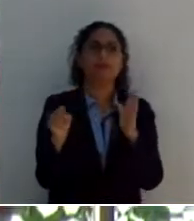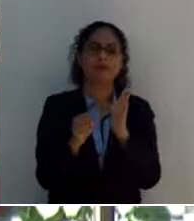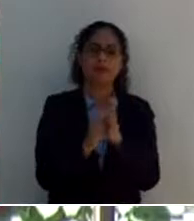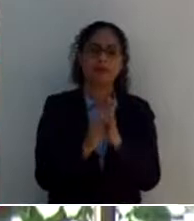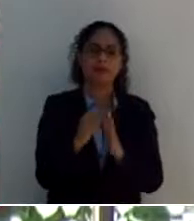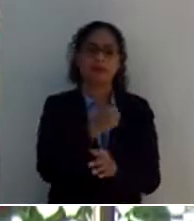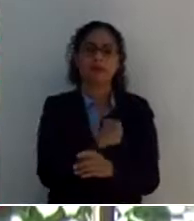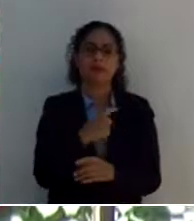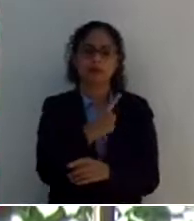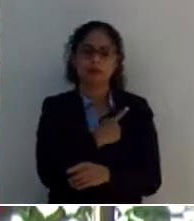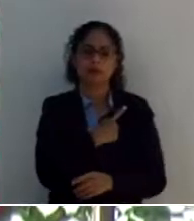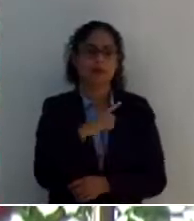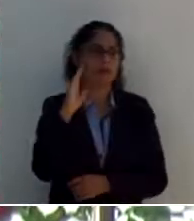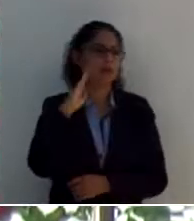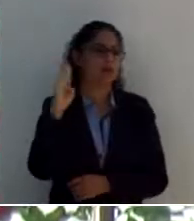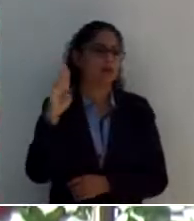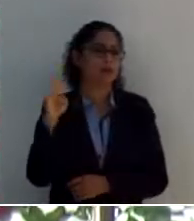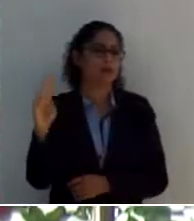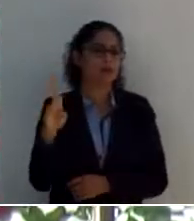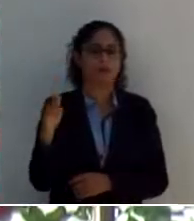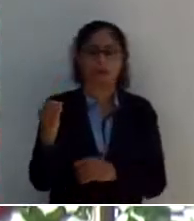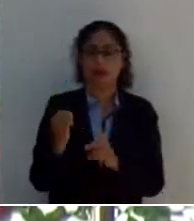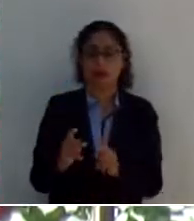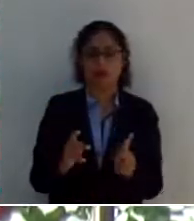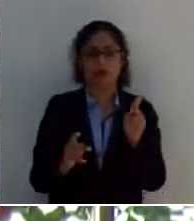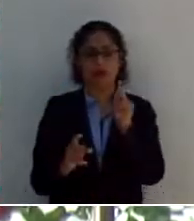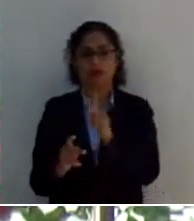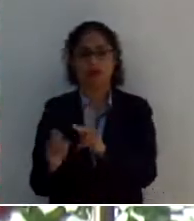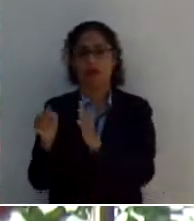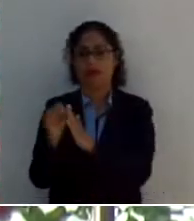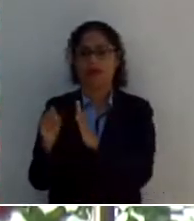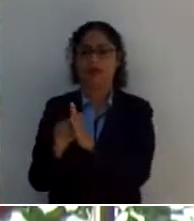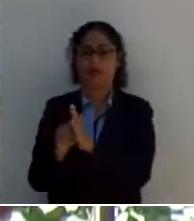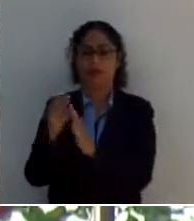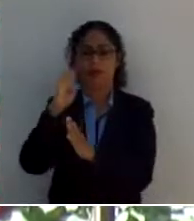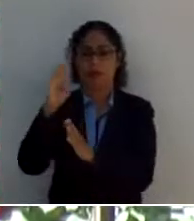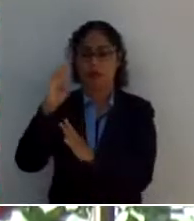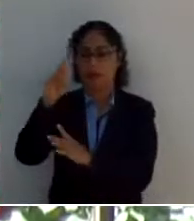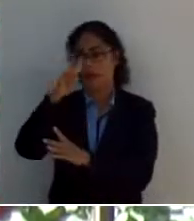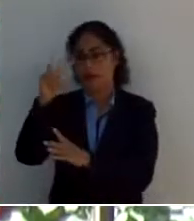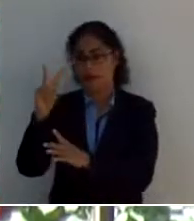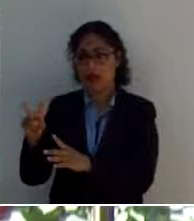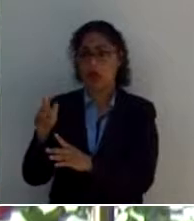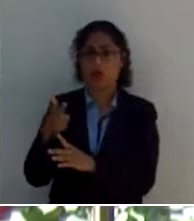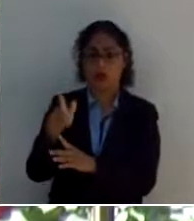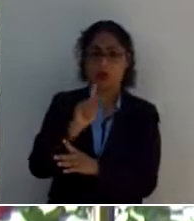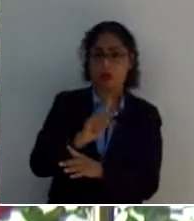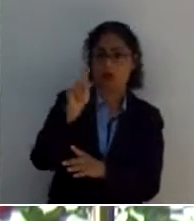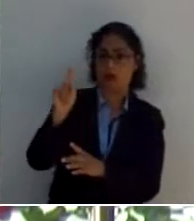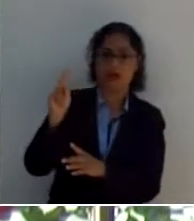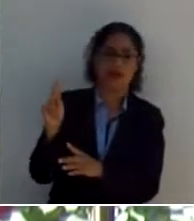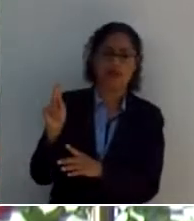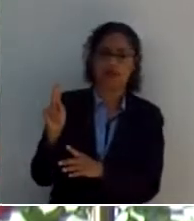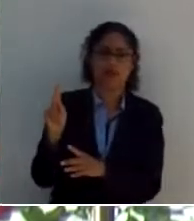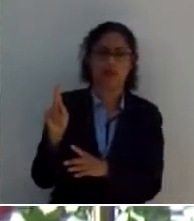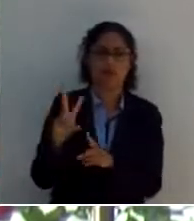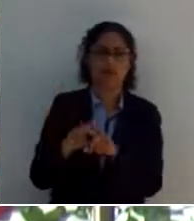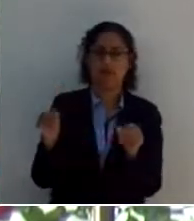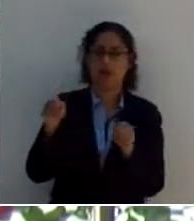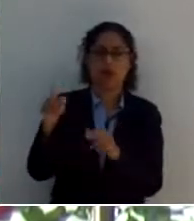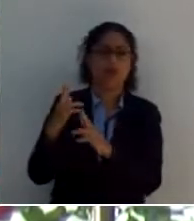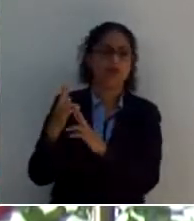de salud de Michoacán que el sistema de salud de la Ciudad de México o de Guanajuato. Bueno, esos están